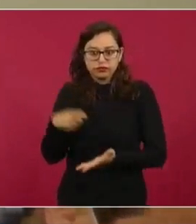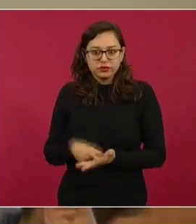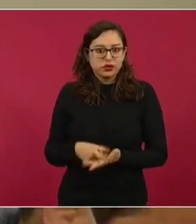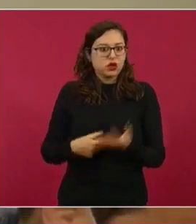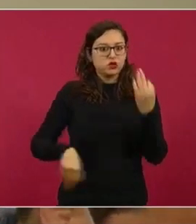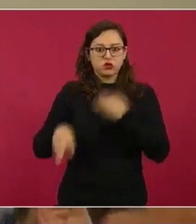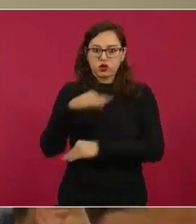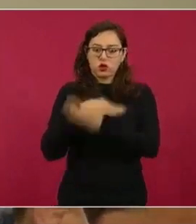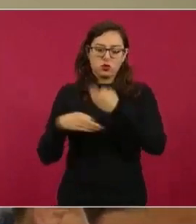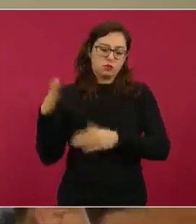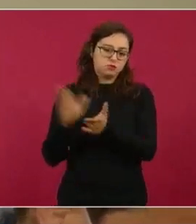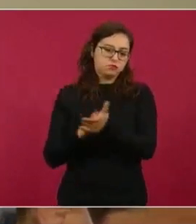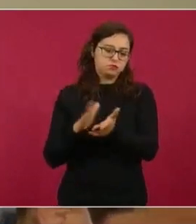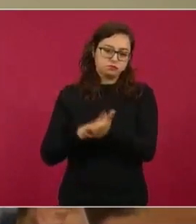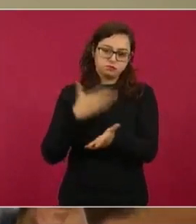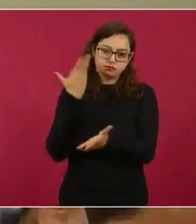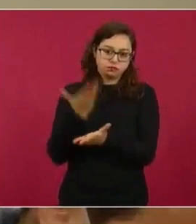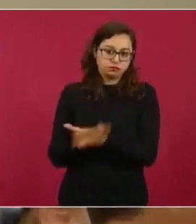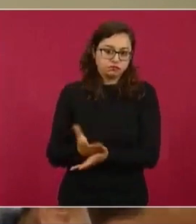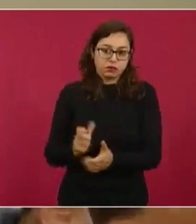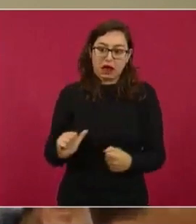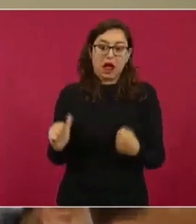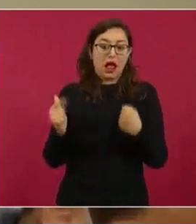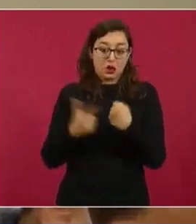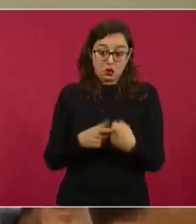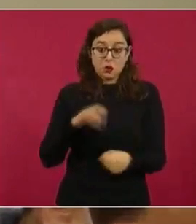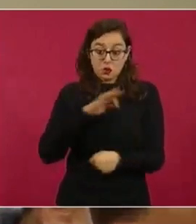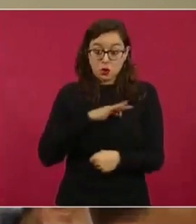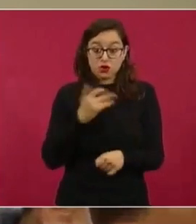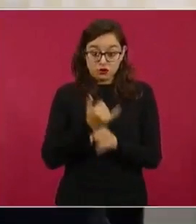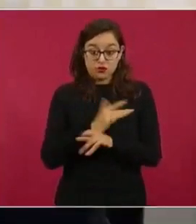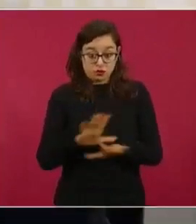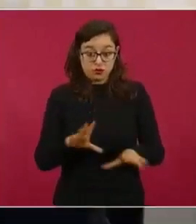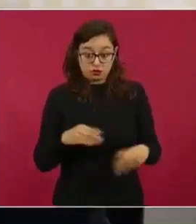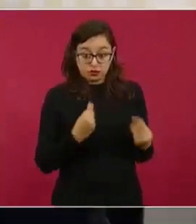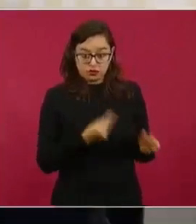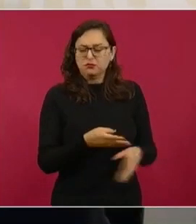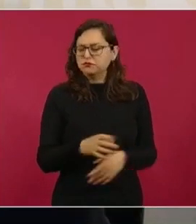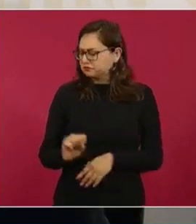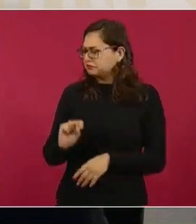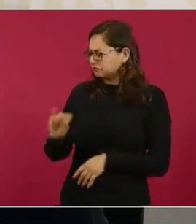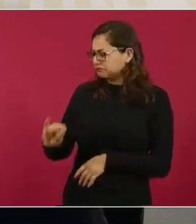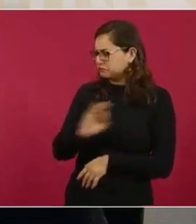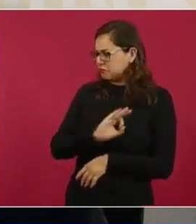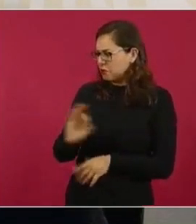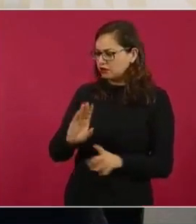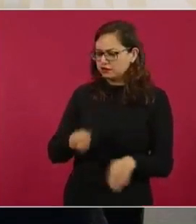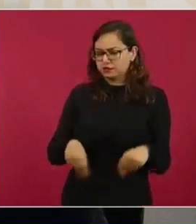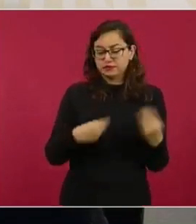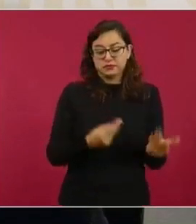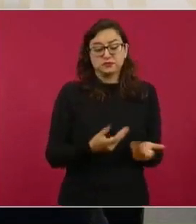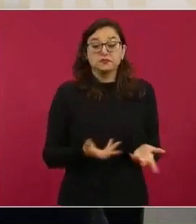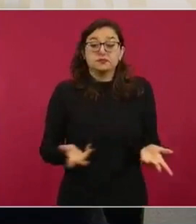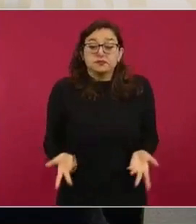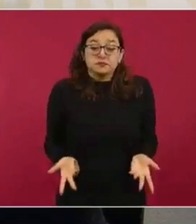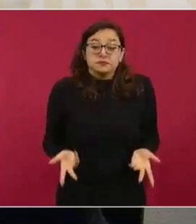todo documentado, presidente, no sé si me permita dejarle esta información. Sí. Y en todo caso también que fueran,